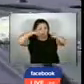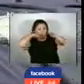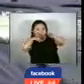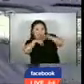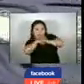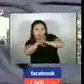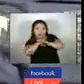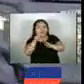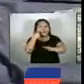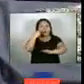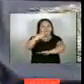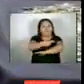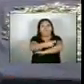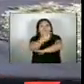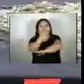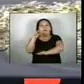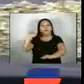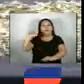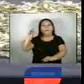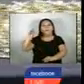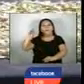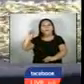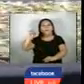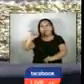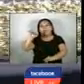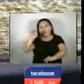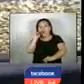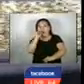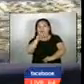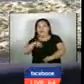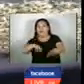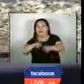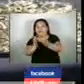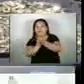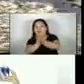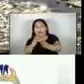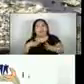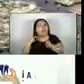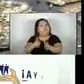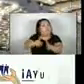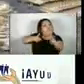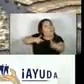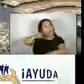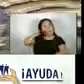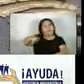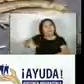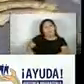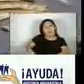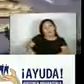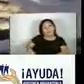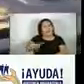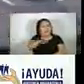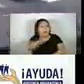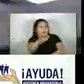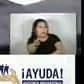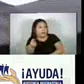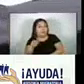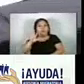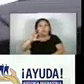ingresar por la frontera La Mativa en La Unión, el arsenal donde predominan escopetas y pistolas, y el valor asciende a